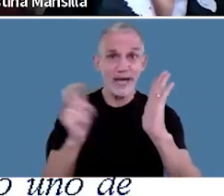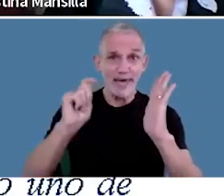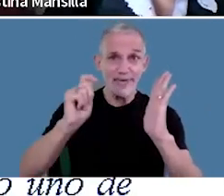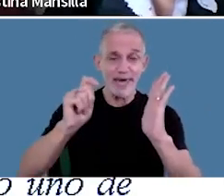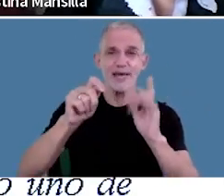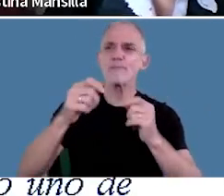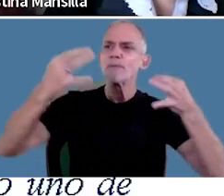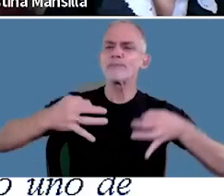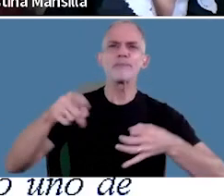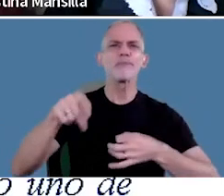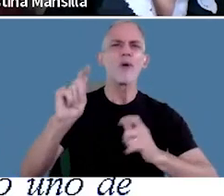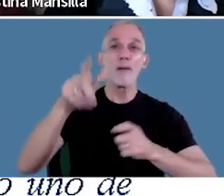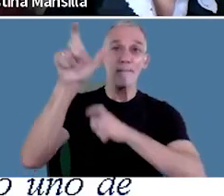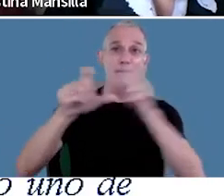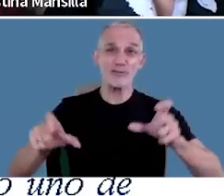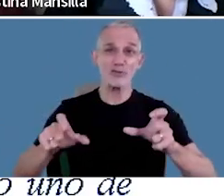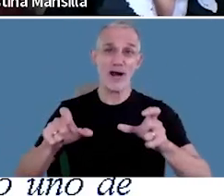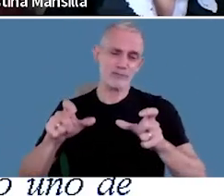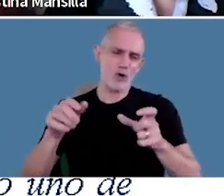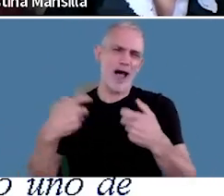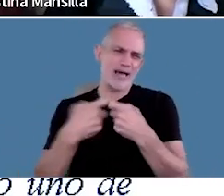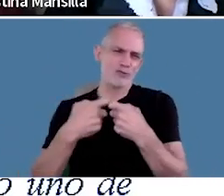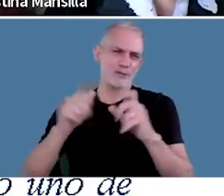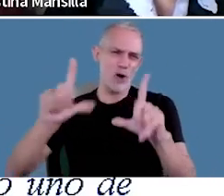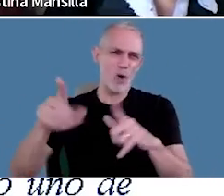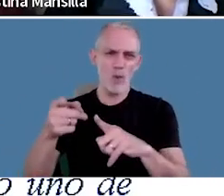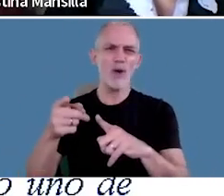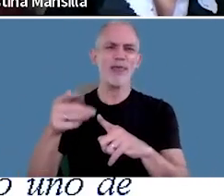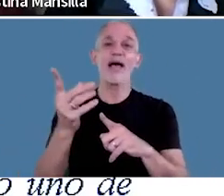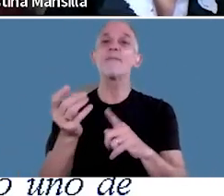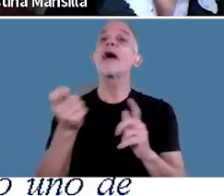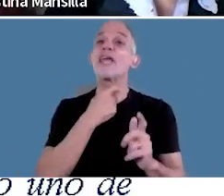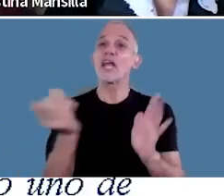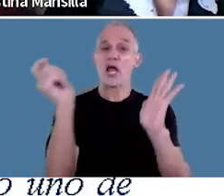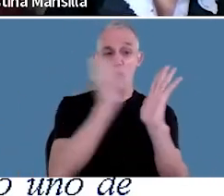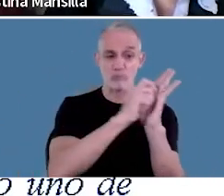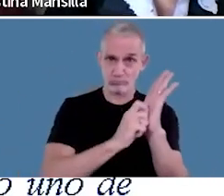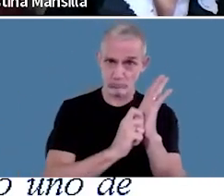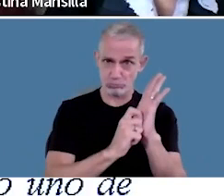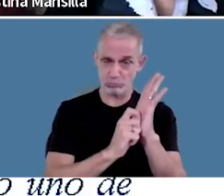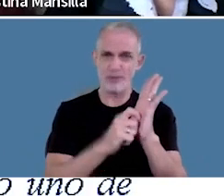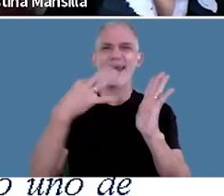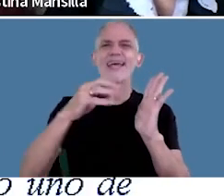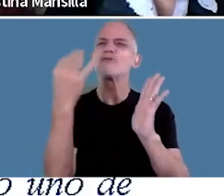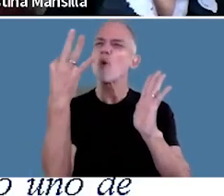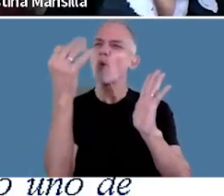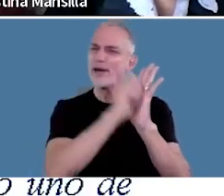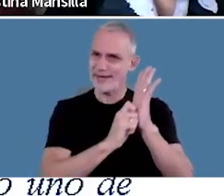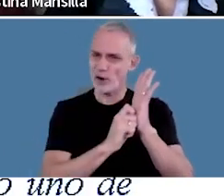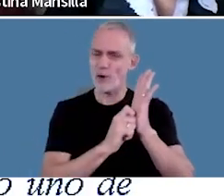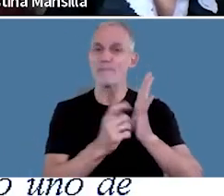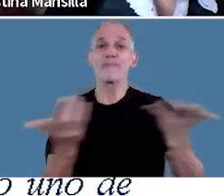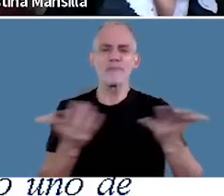deben acreditar las personas jurídicas que pretendan su inscripción en dicho registro único. Este sistema